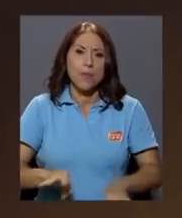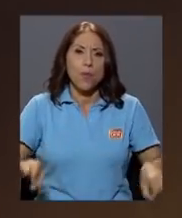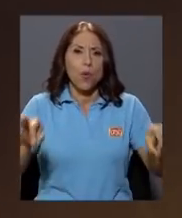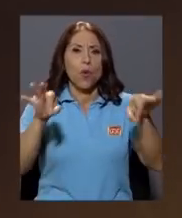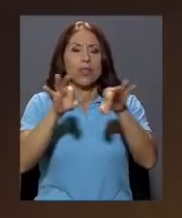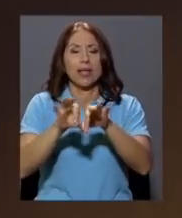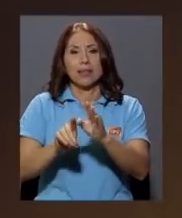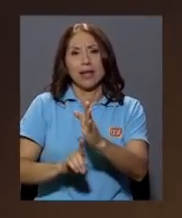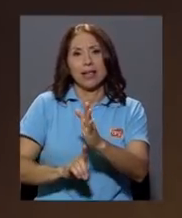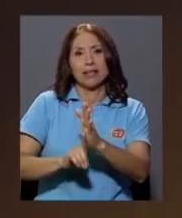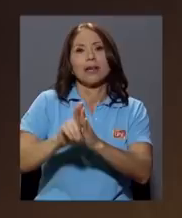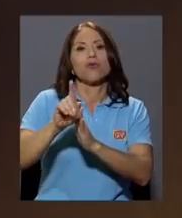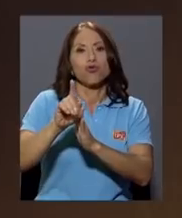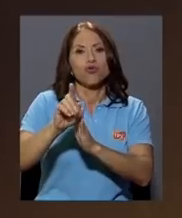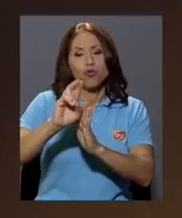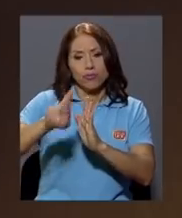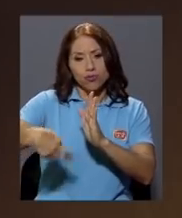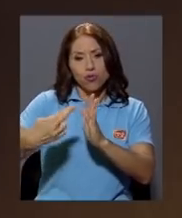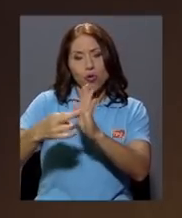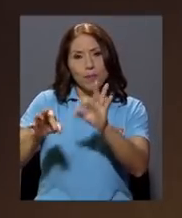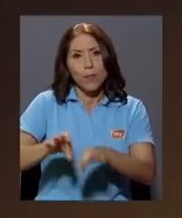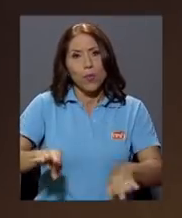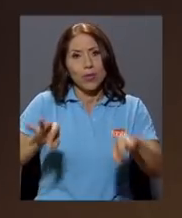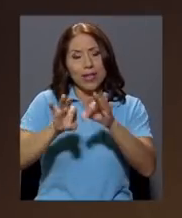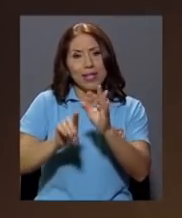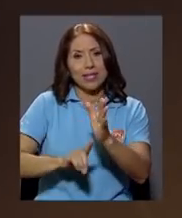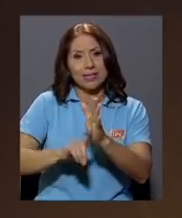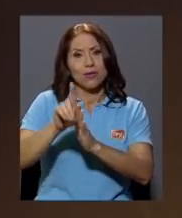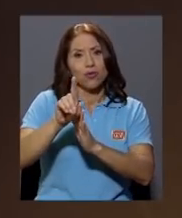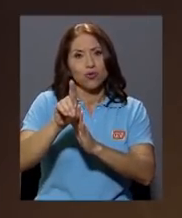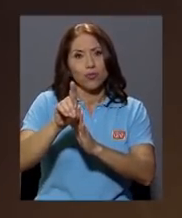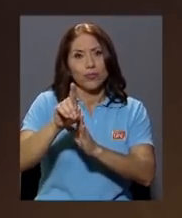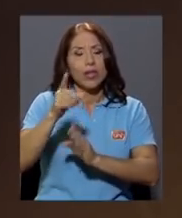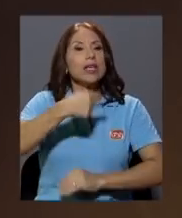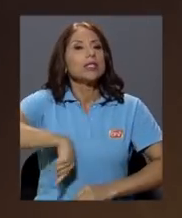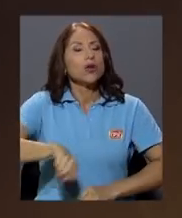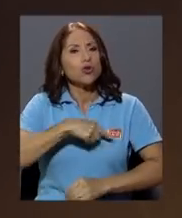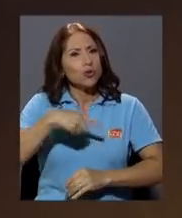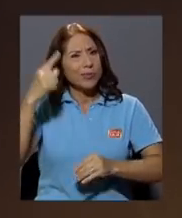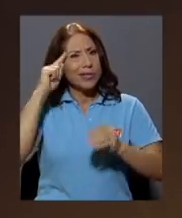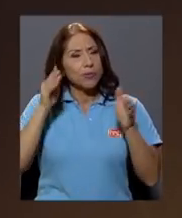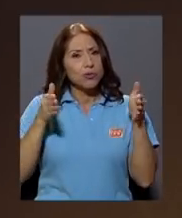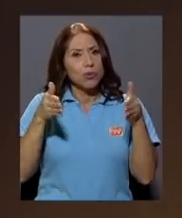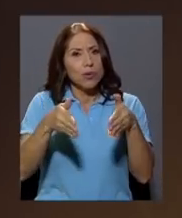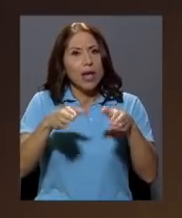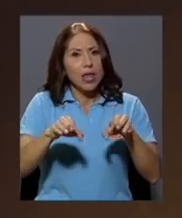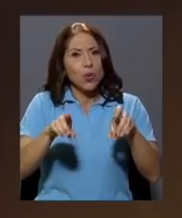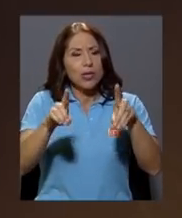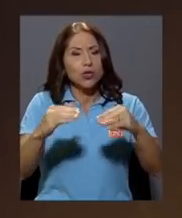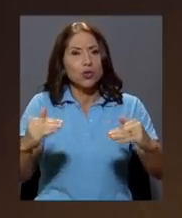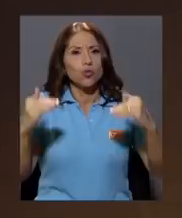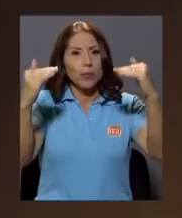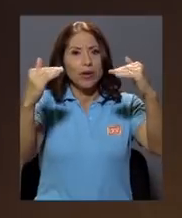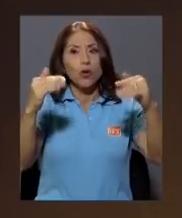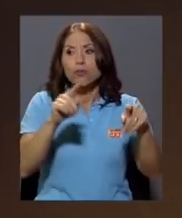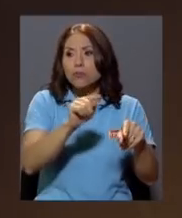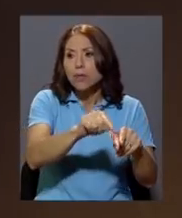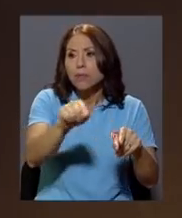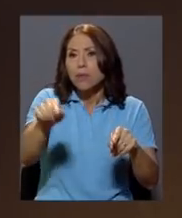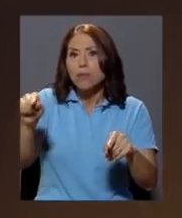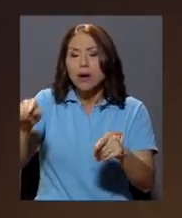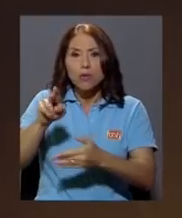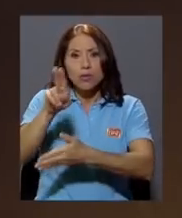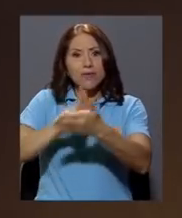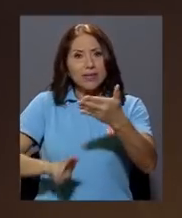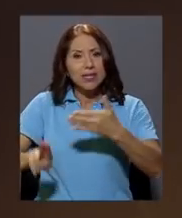desarrollo, que ya lo hemos mencionado varias veces. Si nos vamos con educación superior, las universidades cumplen con